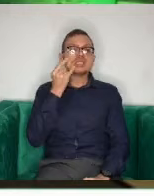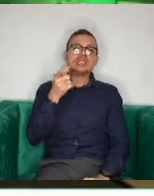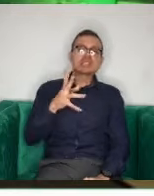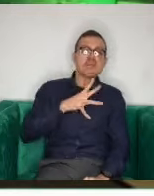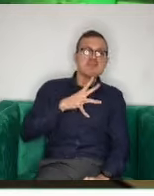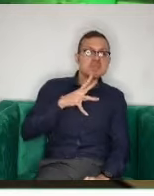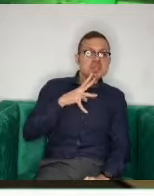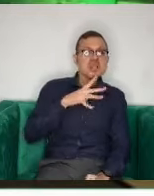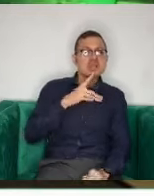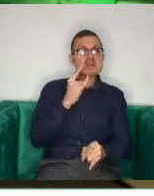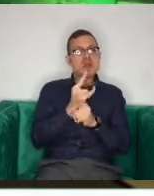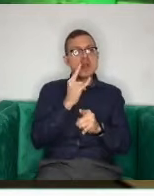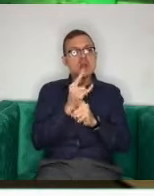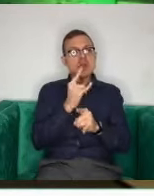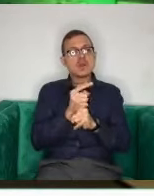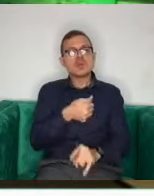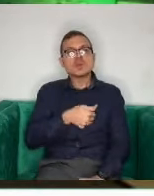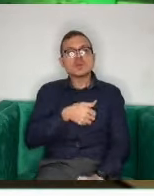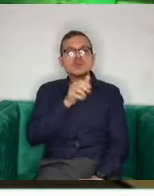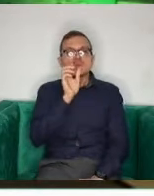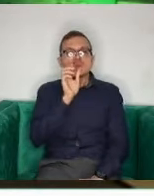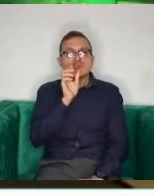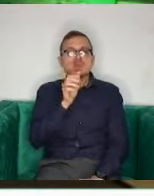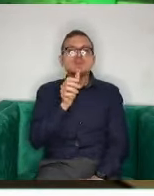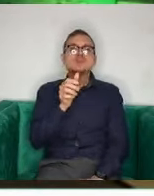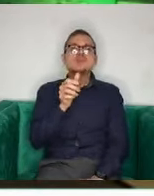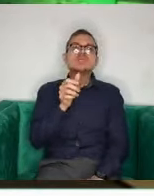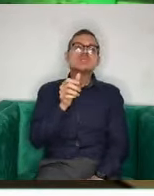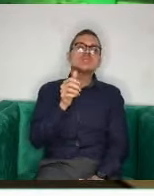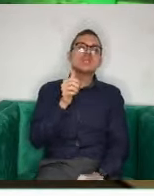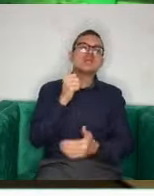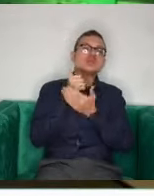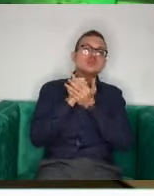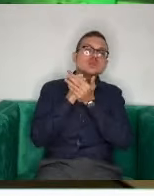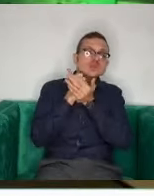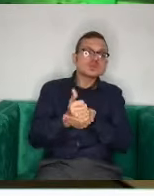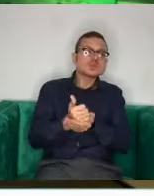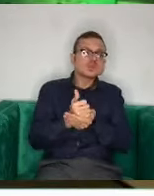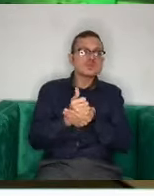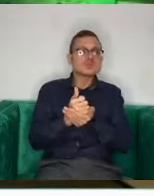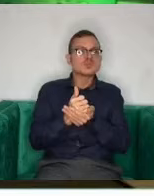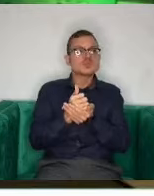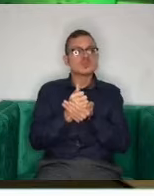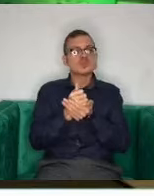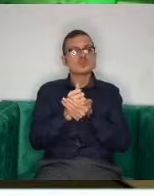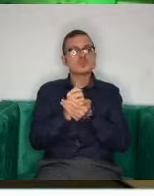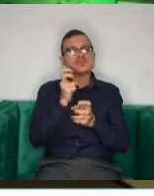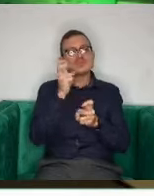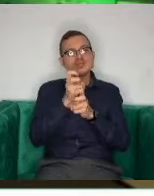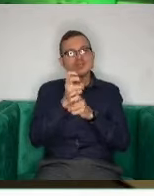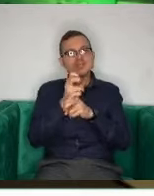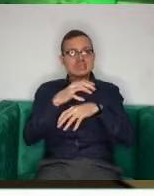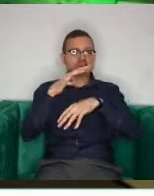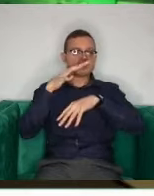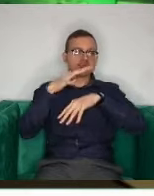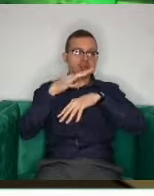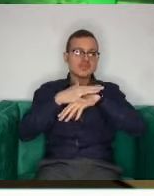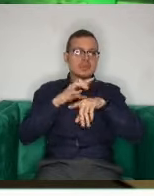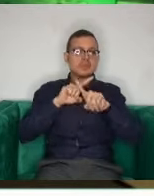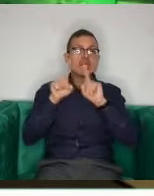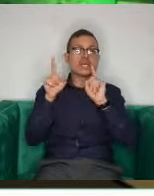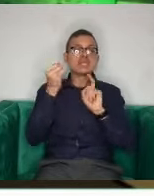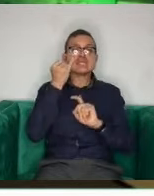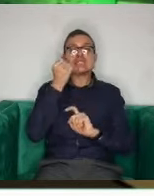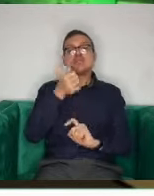un proinflamatorio, o sea que ayuda y facilita la inflamación, que no debemos consumirlo, pero si usted va a ingerir alcohol, debe ser un trago para